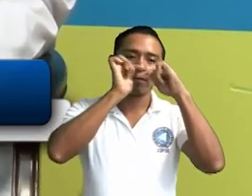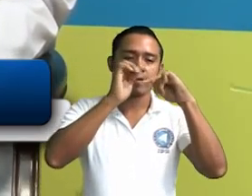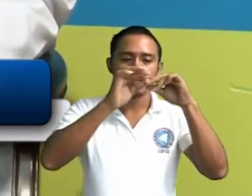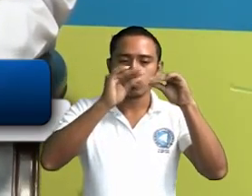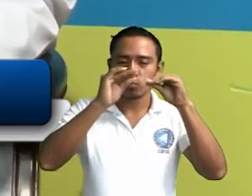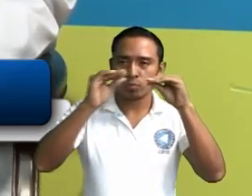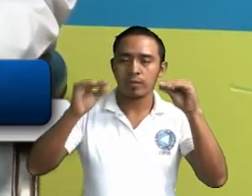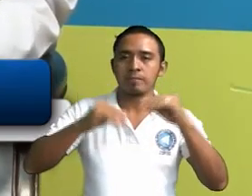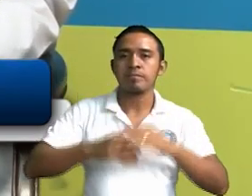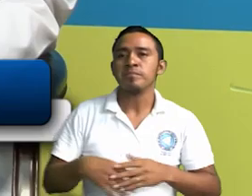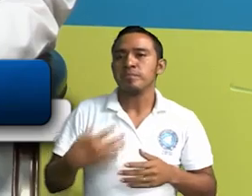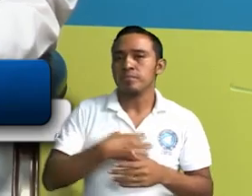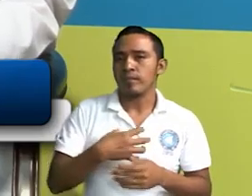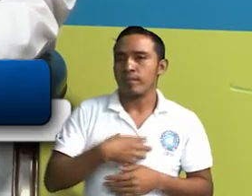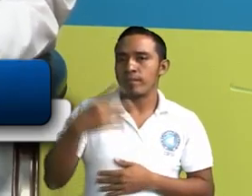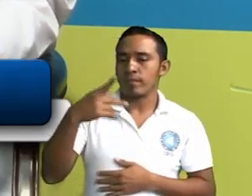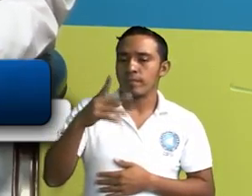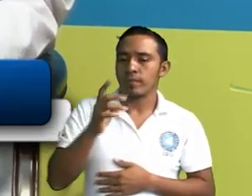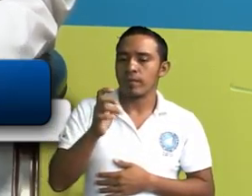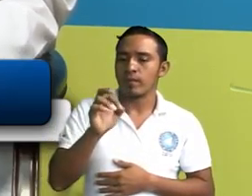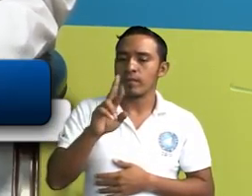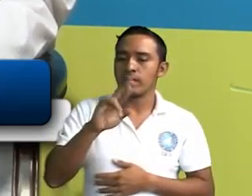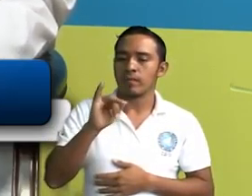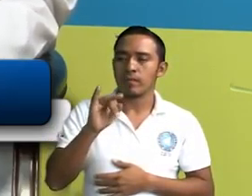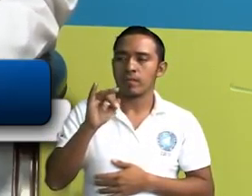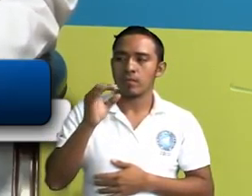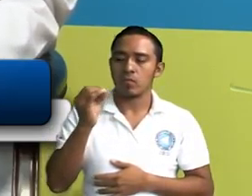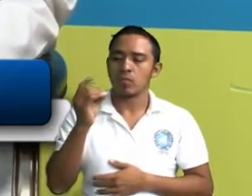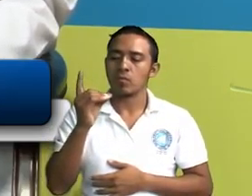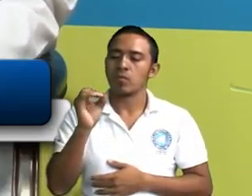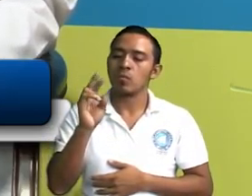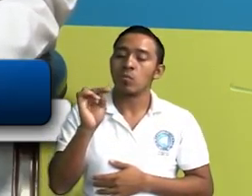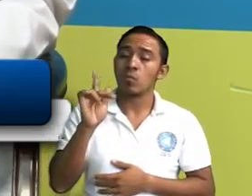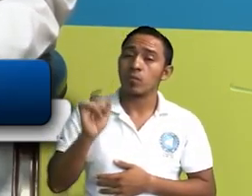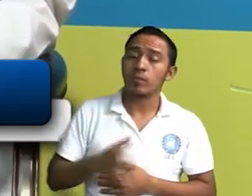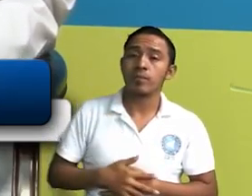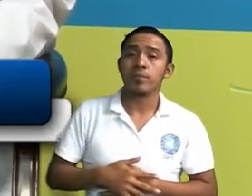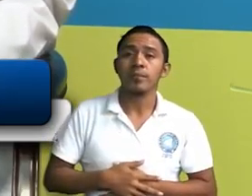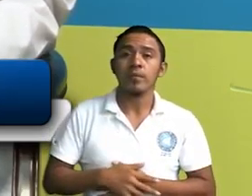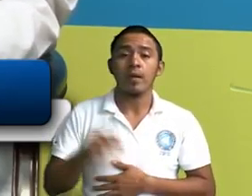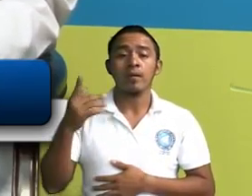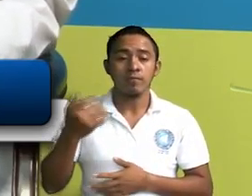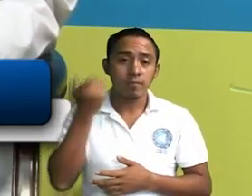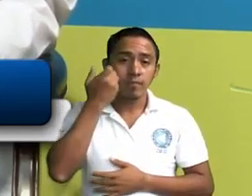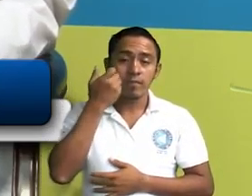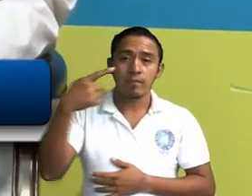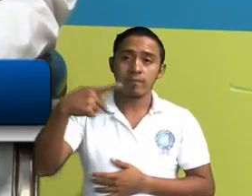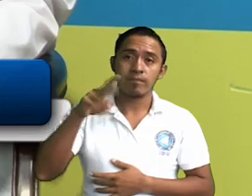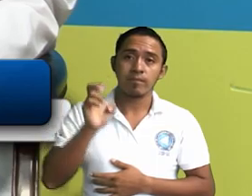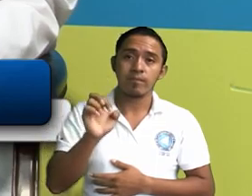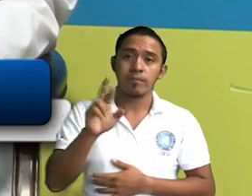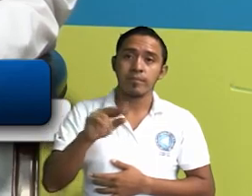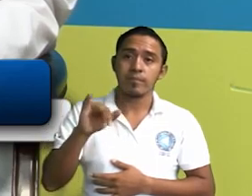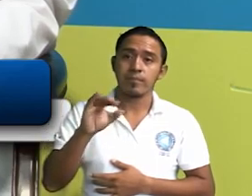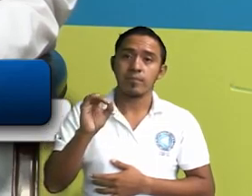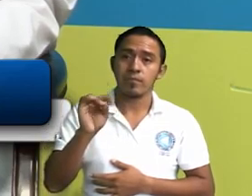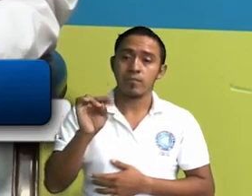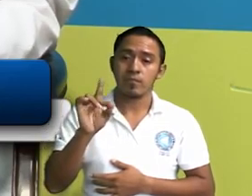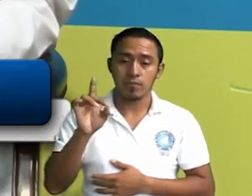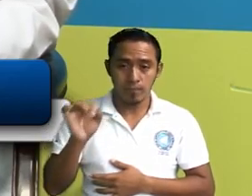del organismo del órgano dental entonces en la enfermedad periodontal lo que encontramos es una afectación del